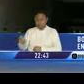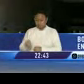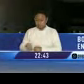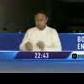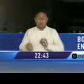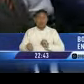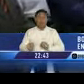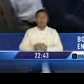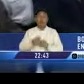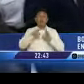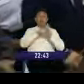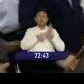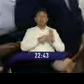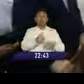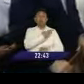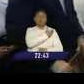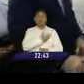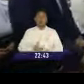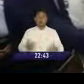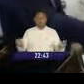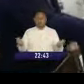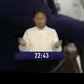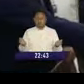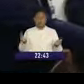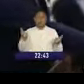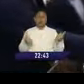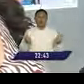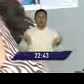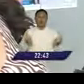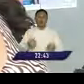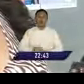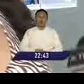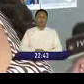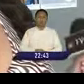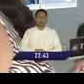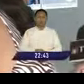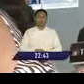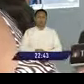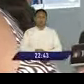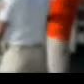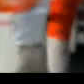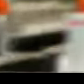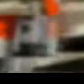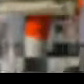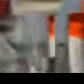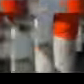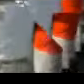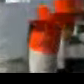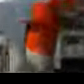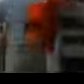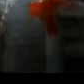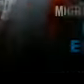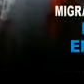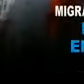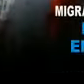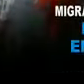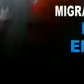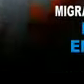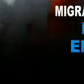o la normativa con las observaciones del gobierno de Guillermo Lasso, informó Valeria.